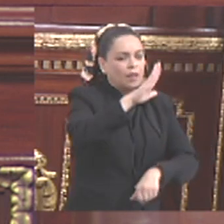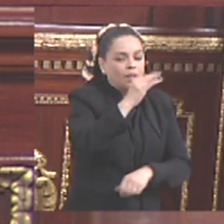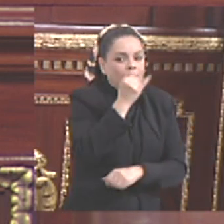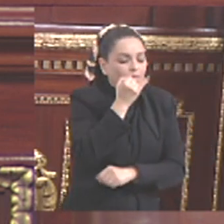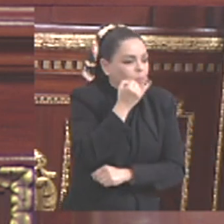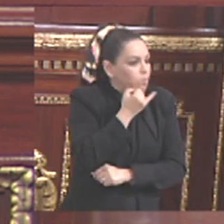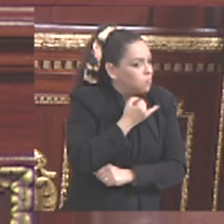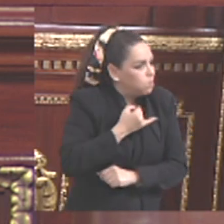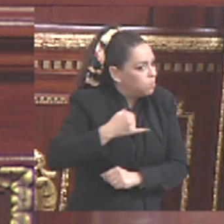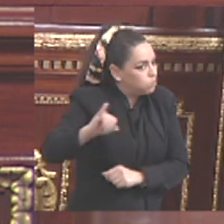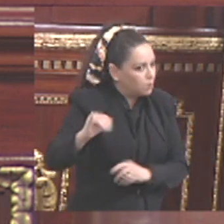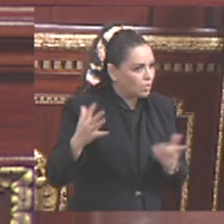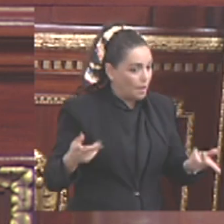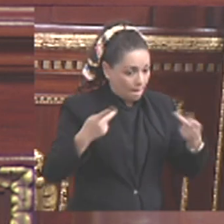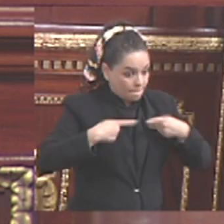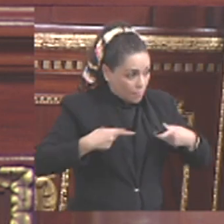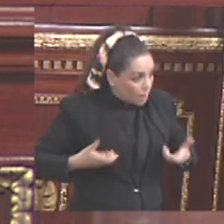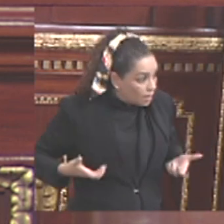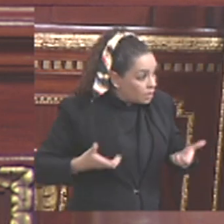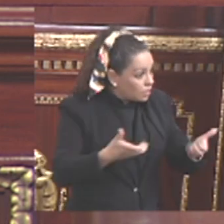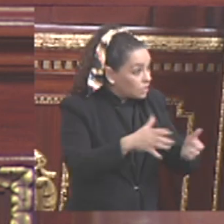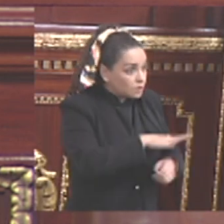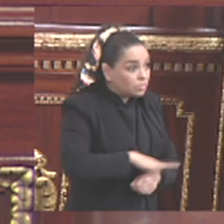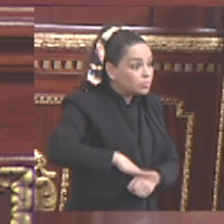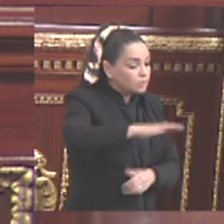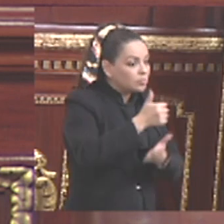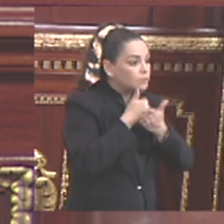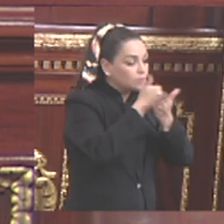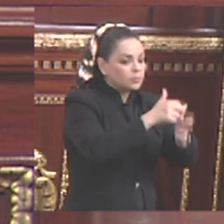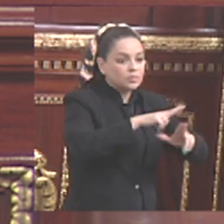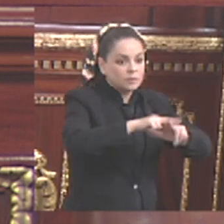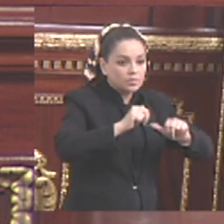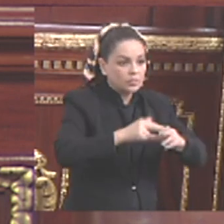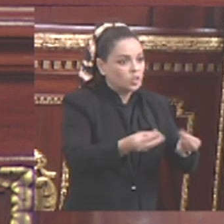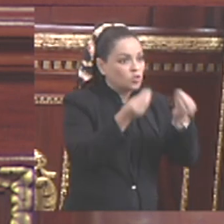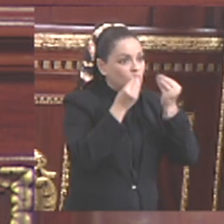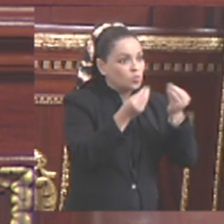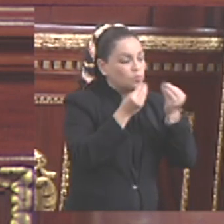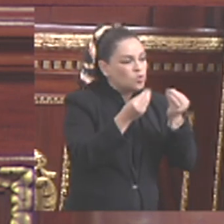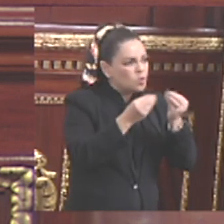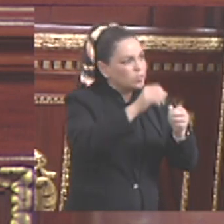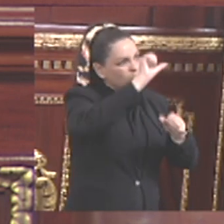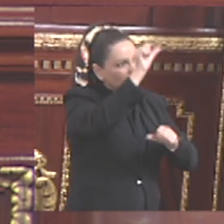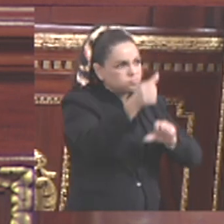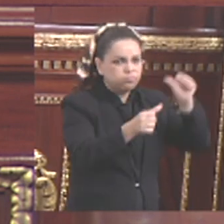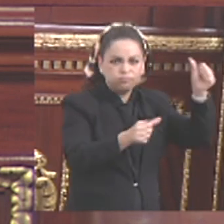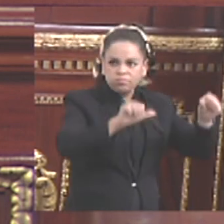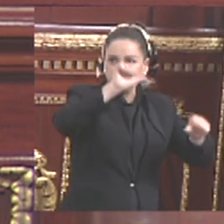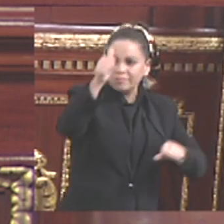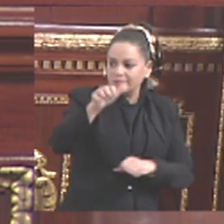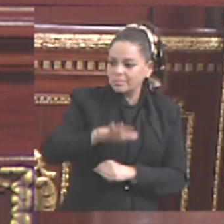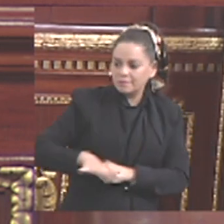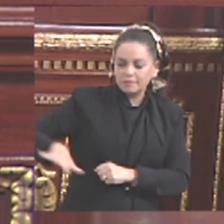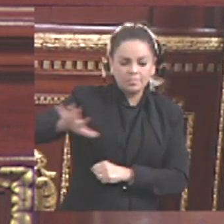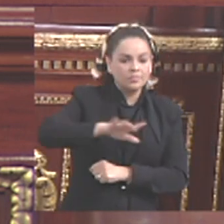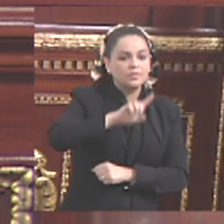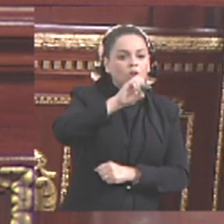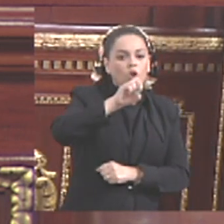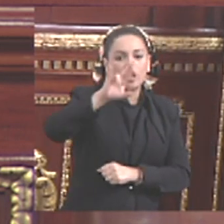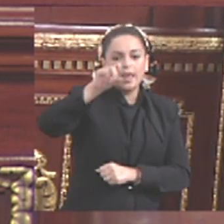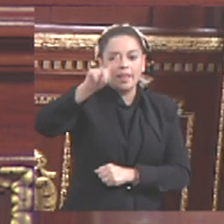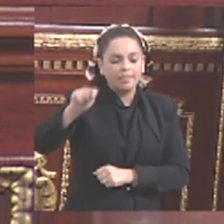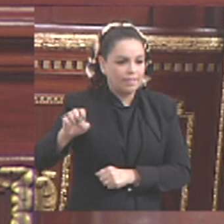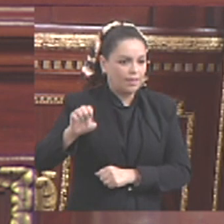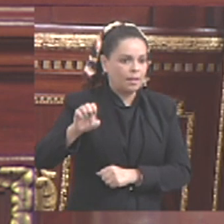territorio, apertura de cientos de grietas en la zona oriente de la ciudad, más de 11,000 casas